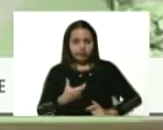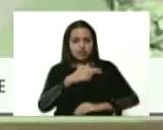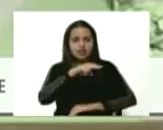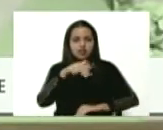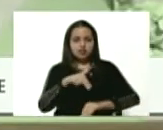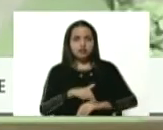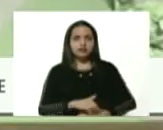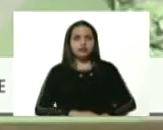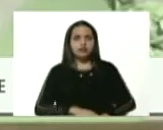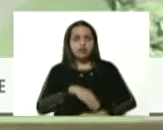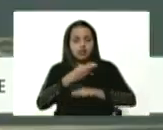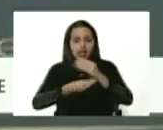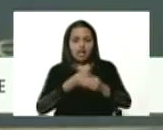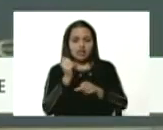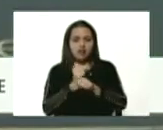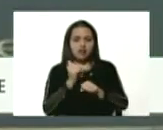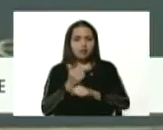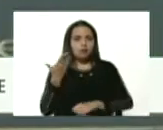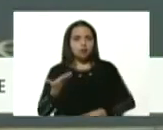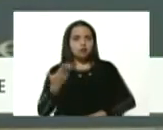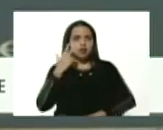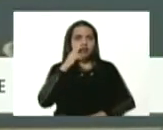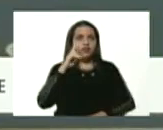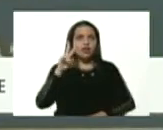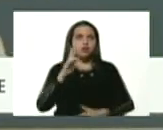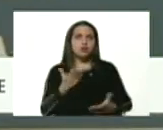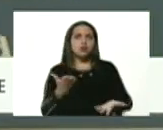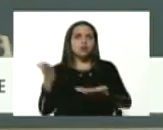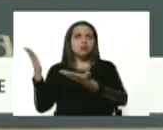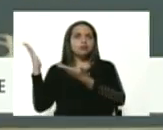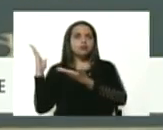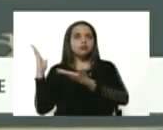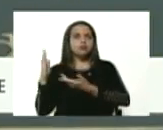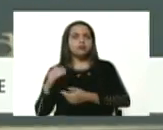Habrá obras importantes como las que estamos viendo,